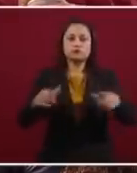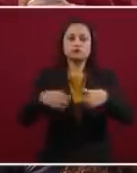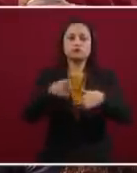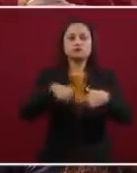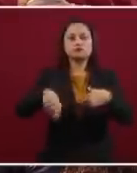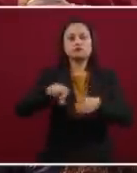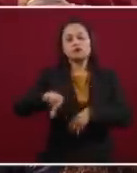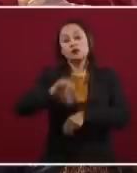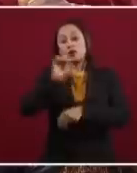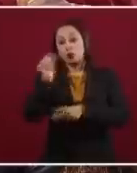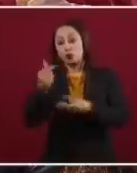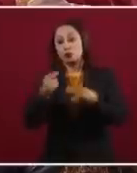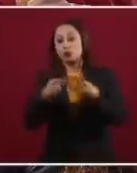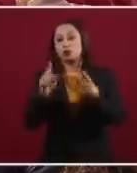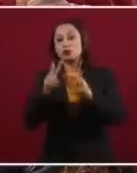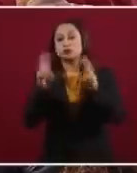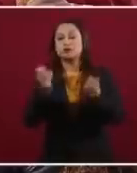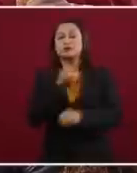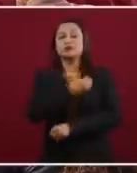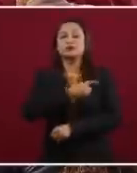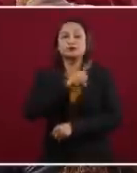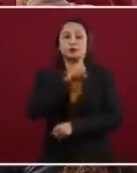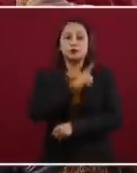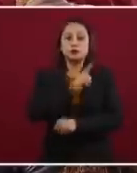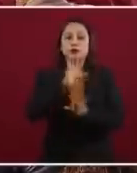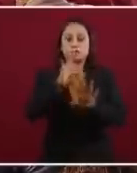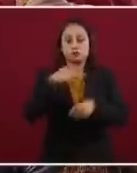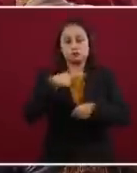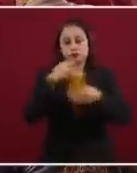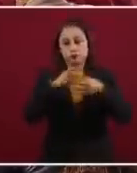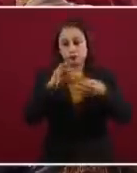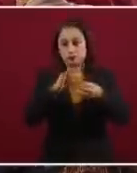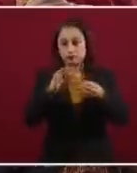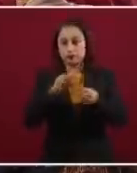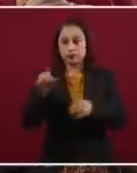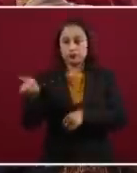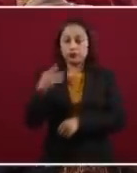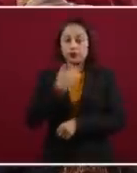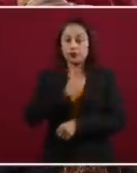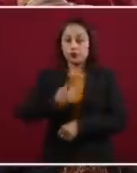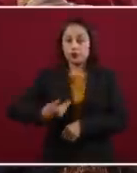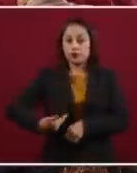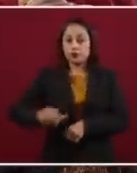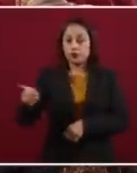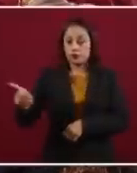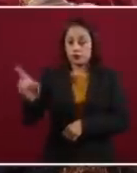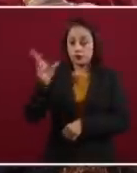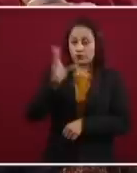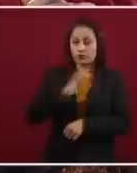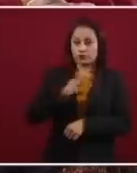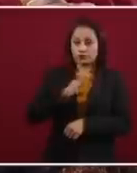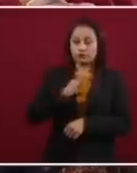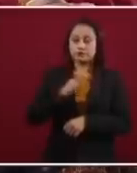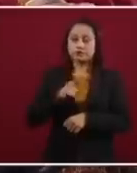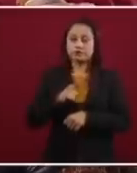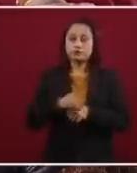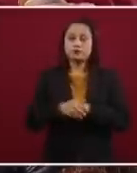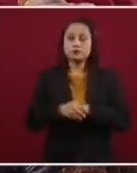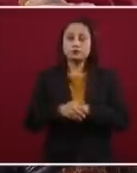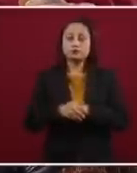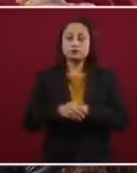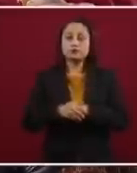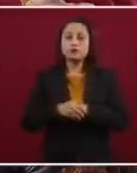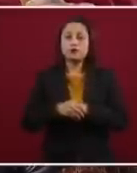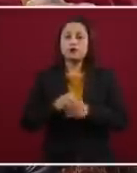también lo quiero destacar el presidente nos ha enfatizado la importancia de ir avanzando en todos los elementos